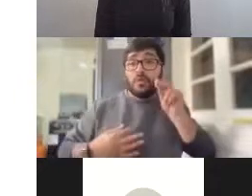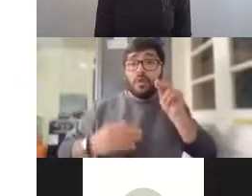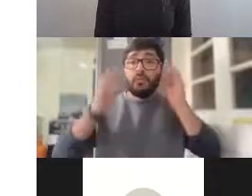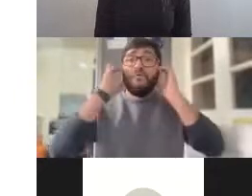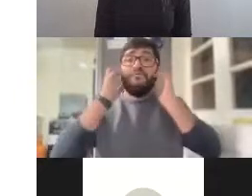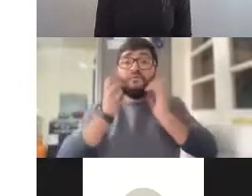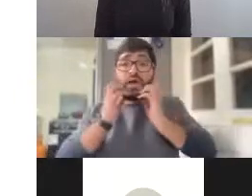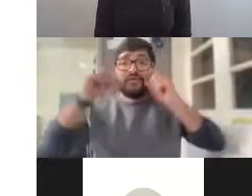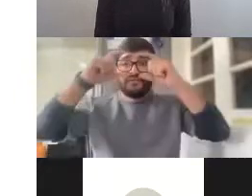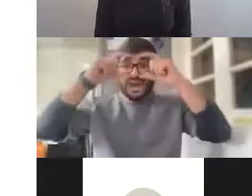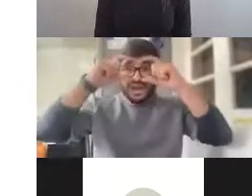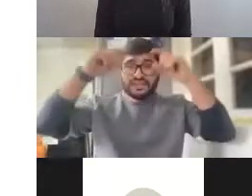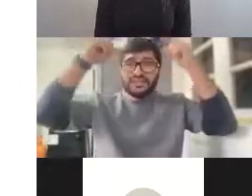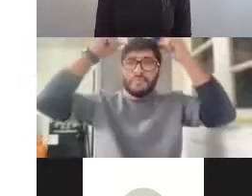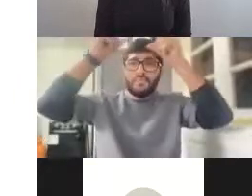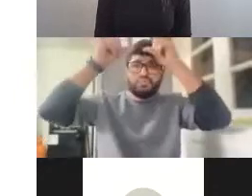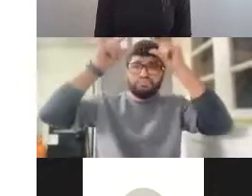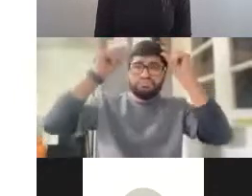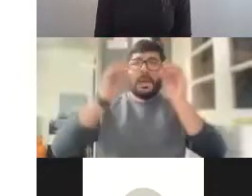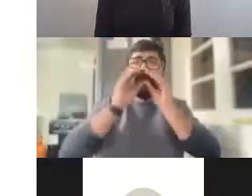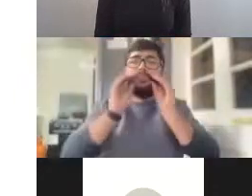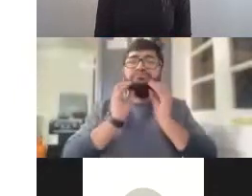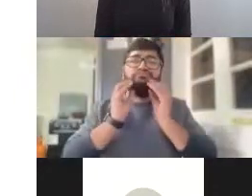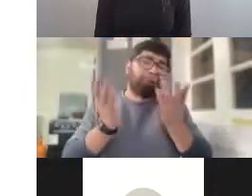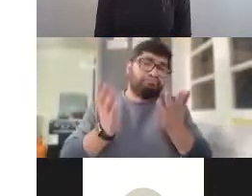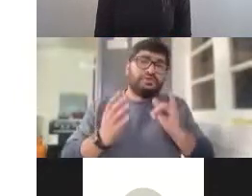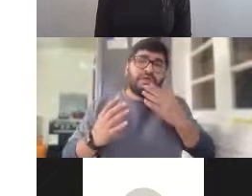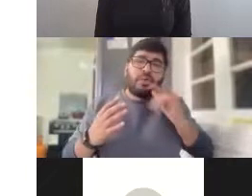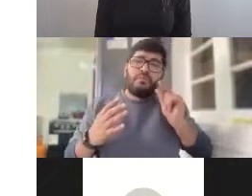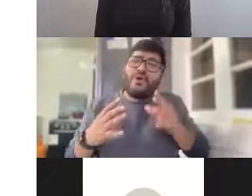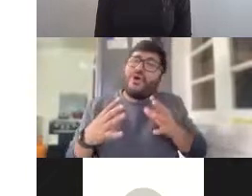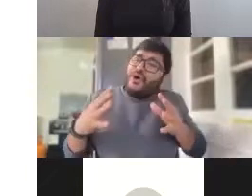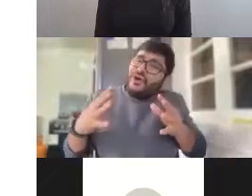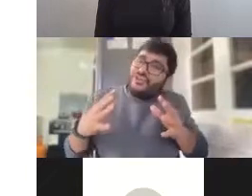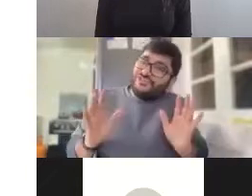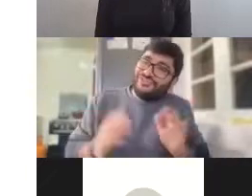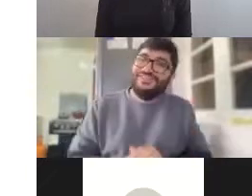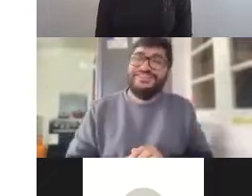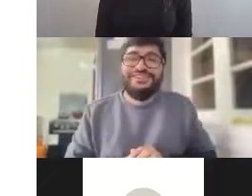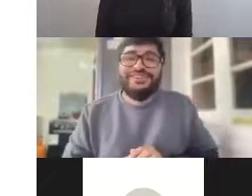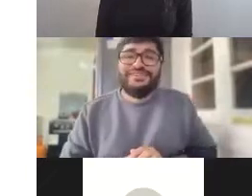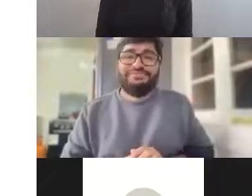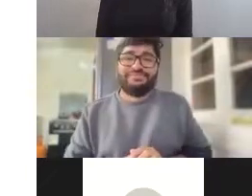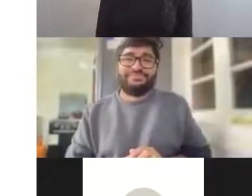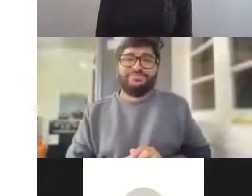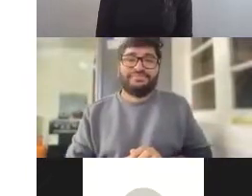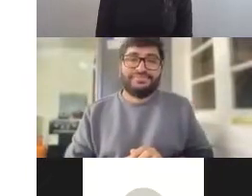bueno, tengo un chaleco color gris, tengo barba, uso lentes, pelo oscuro, corto, ¿ya?